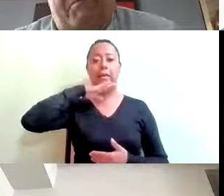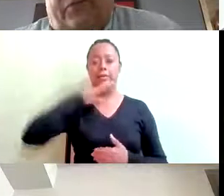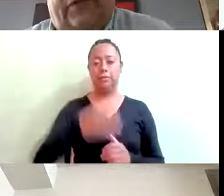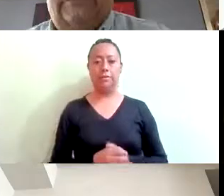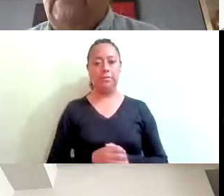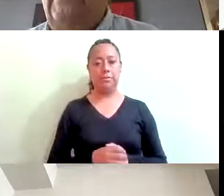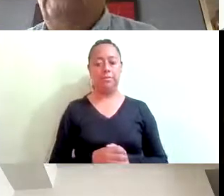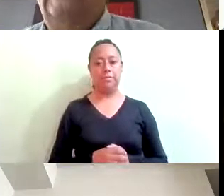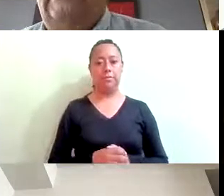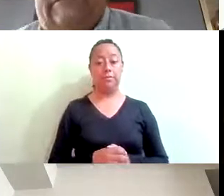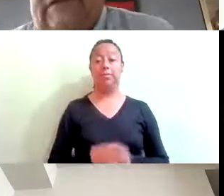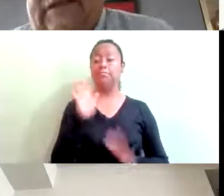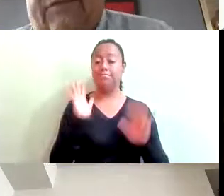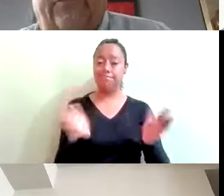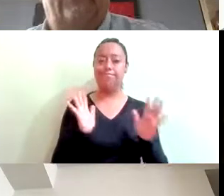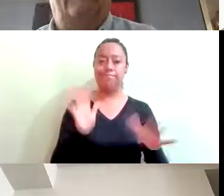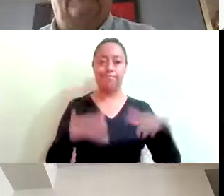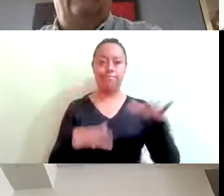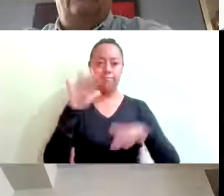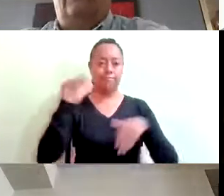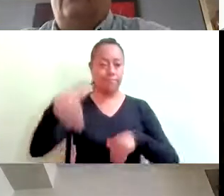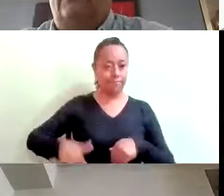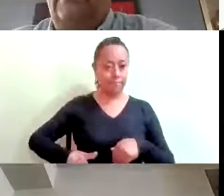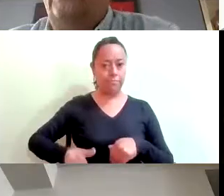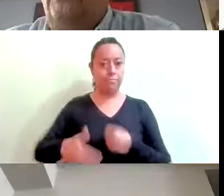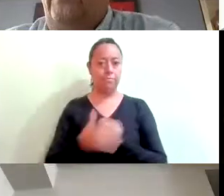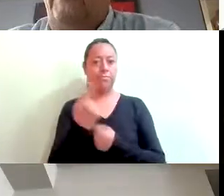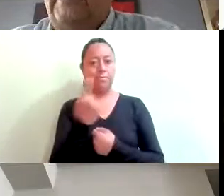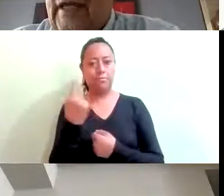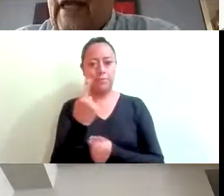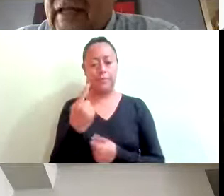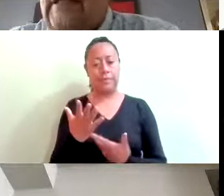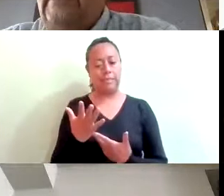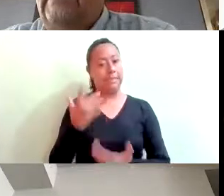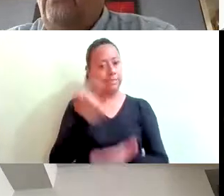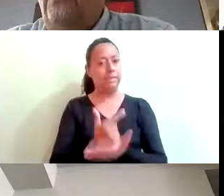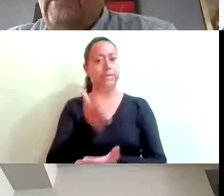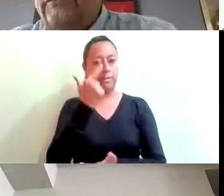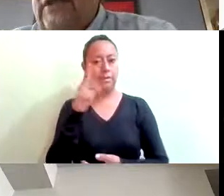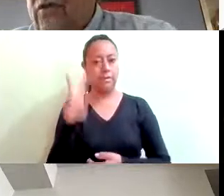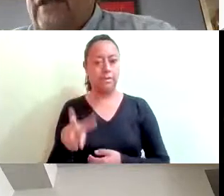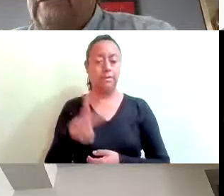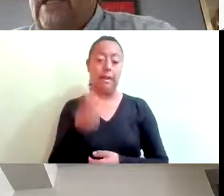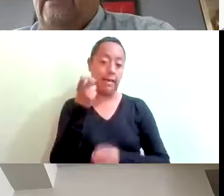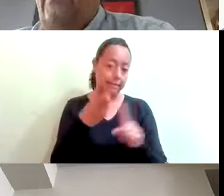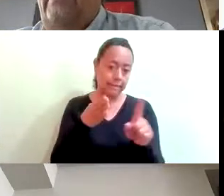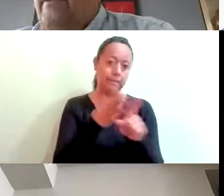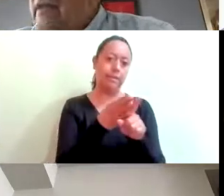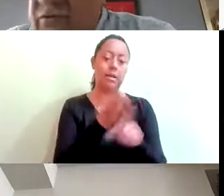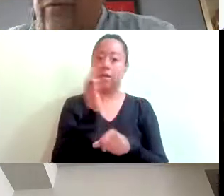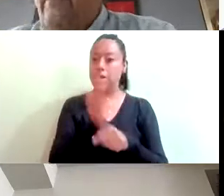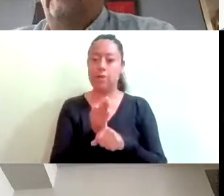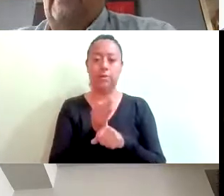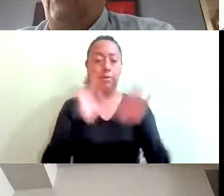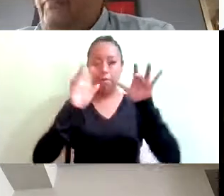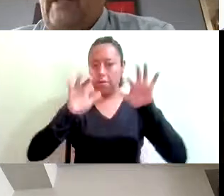ya pues accidentes desafortunadamente con consecuencias muy graves. Esa es la intención. Si no está claro en la